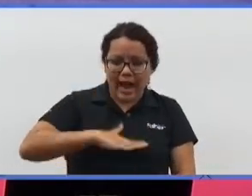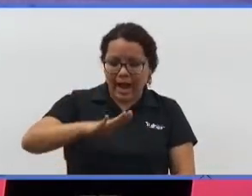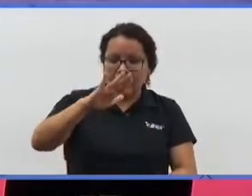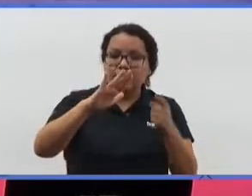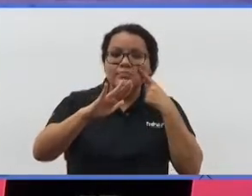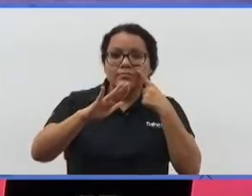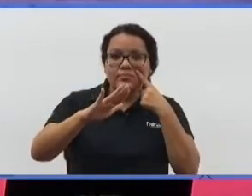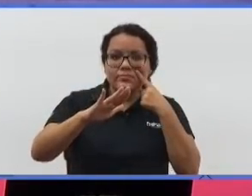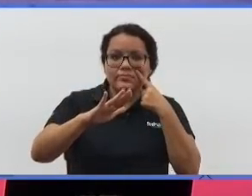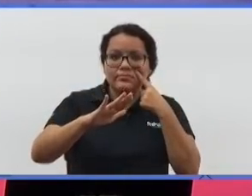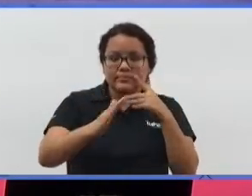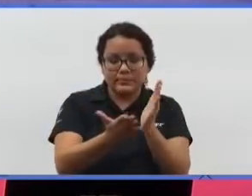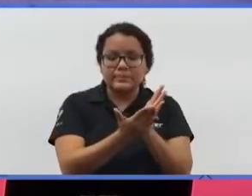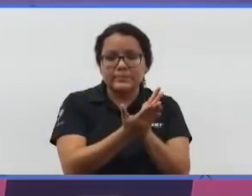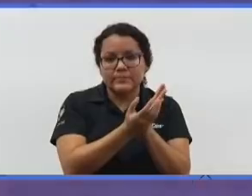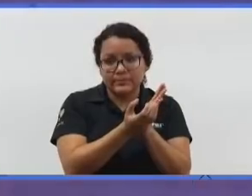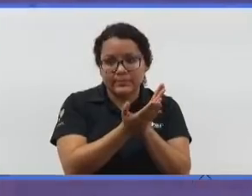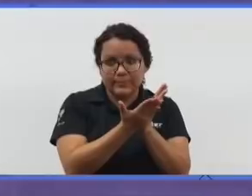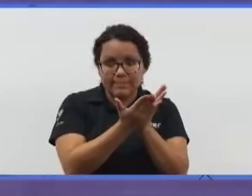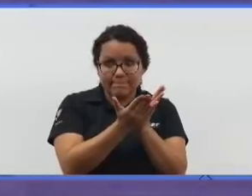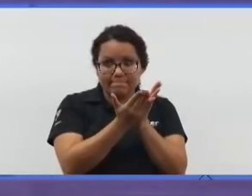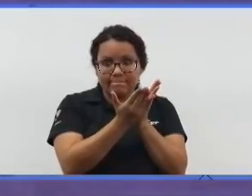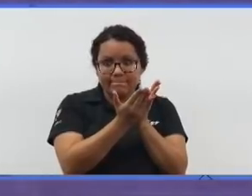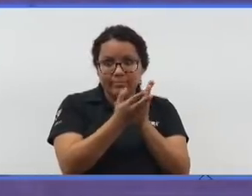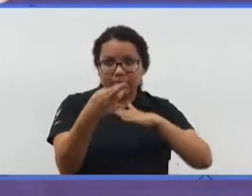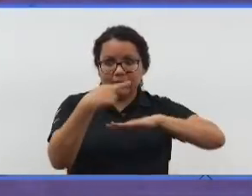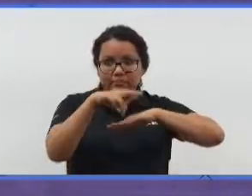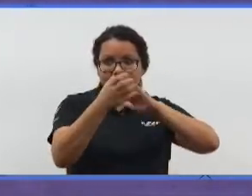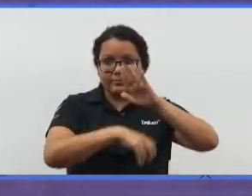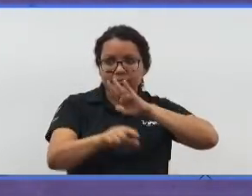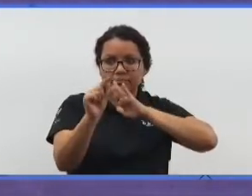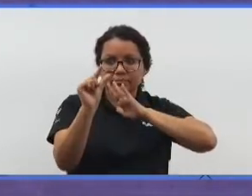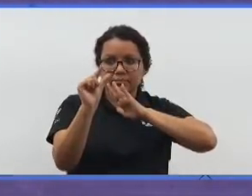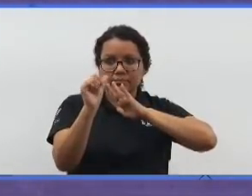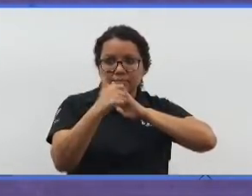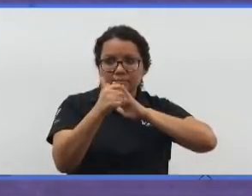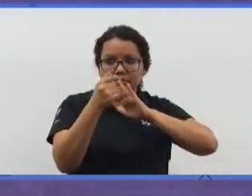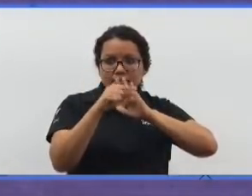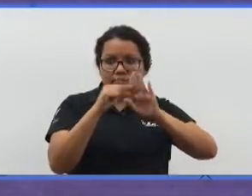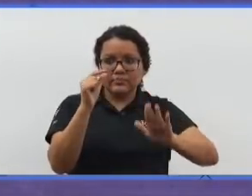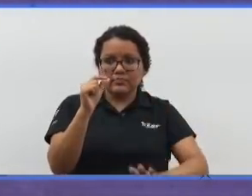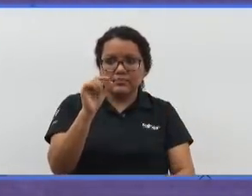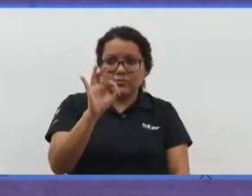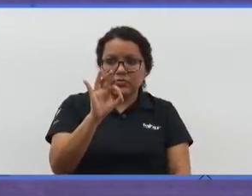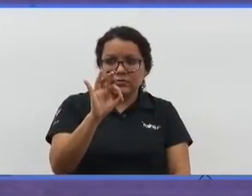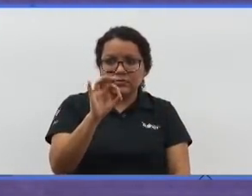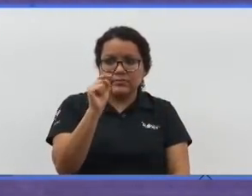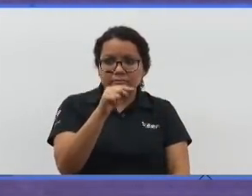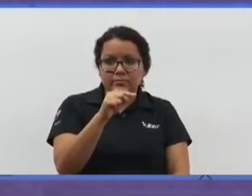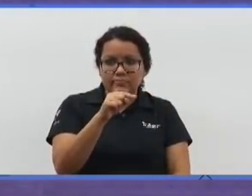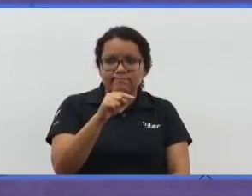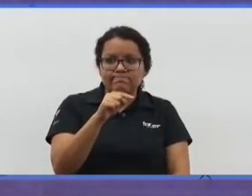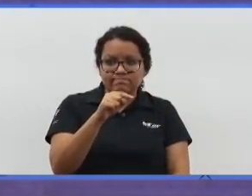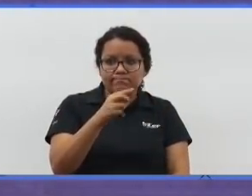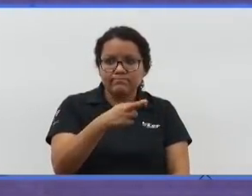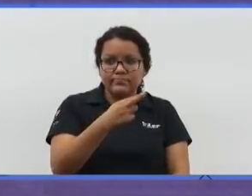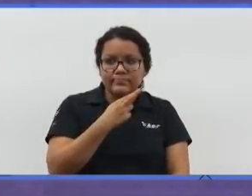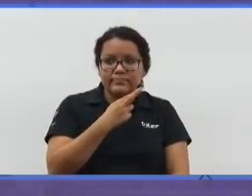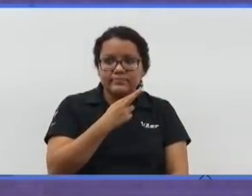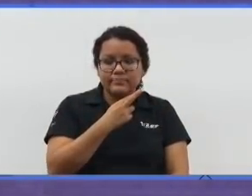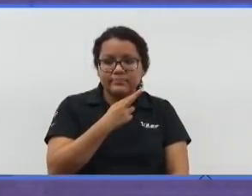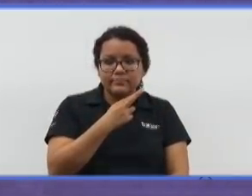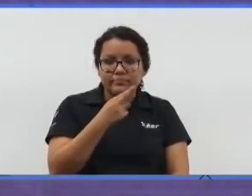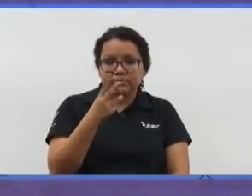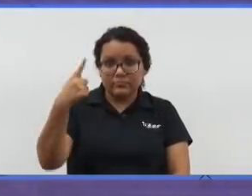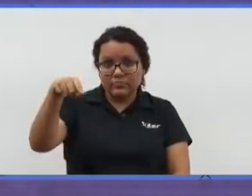una palabra del señor en romanos 19 nos da la salida si